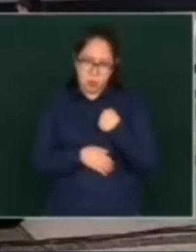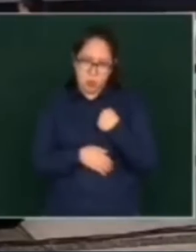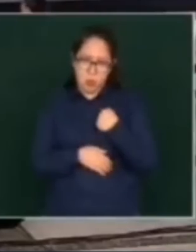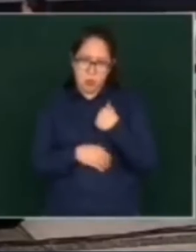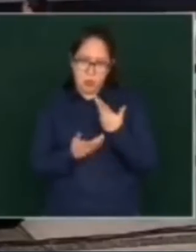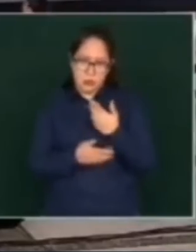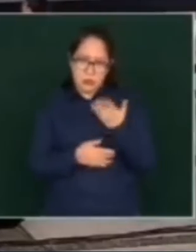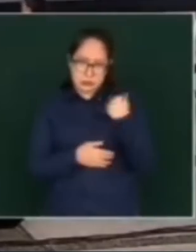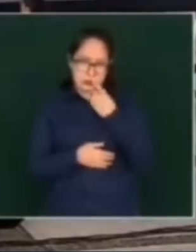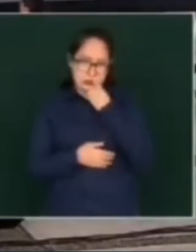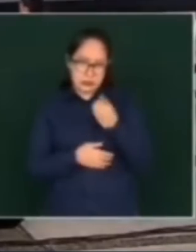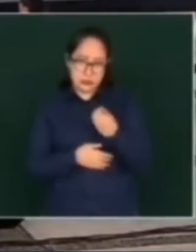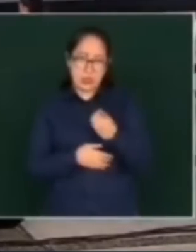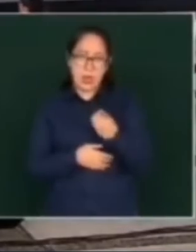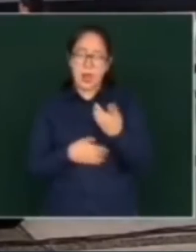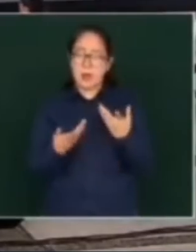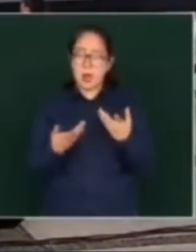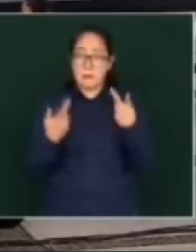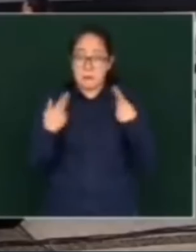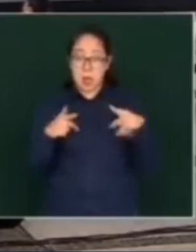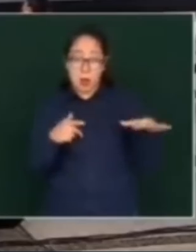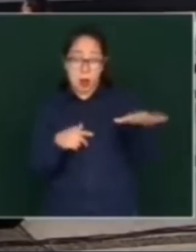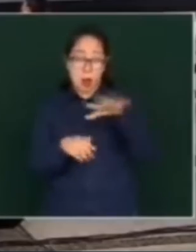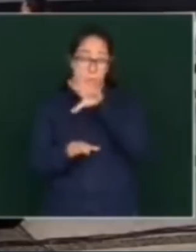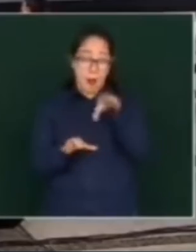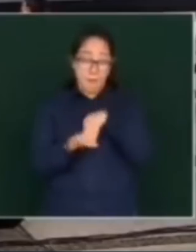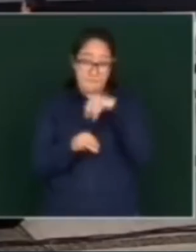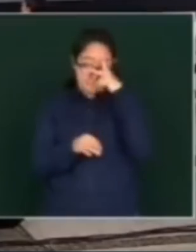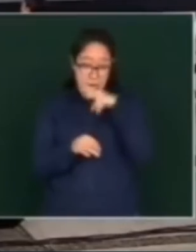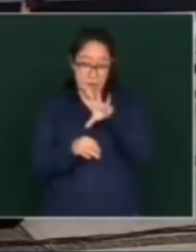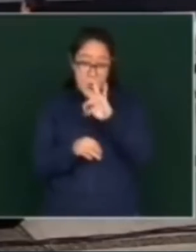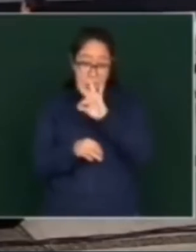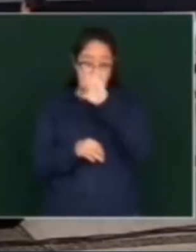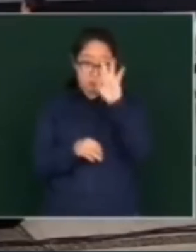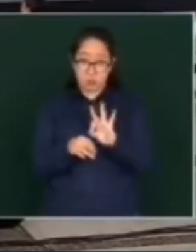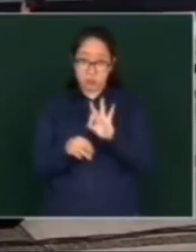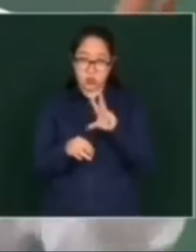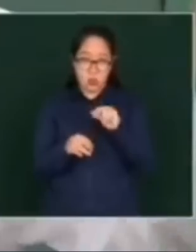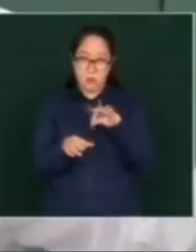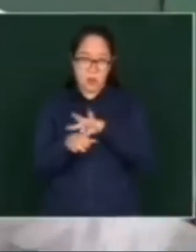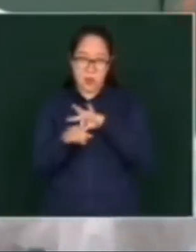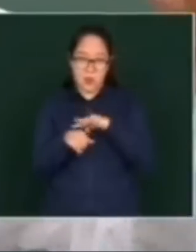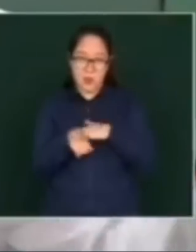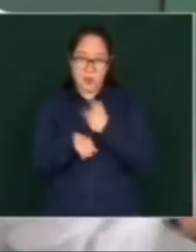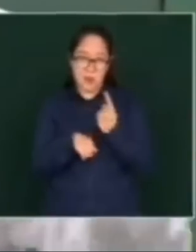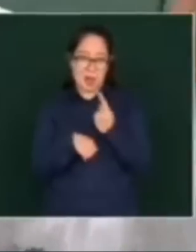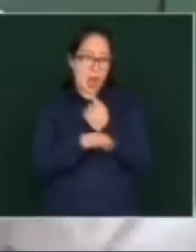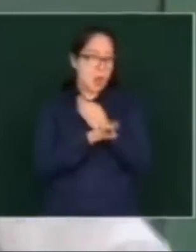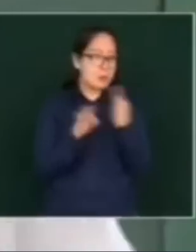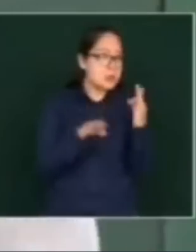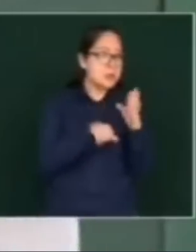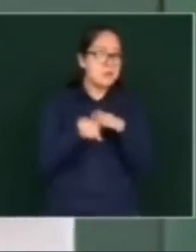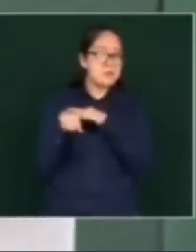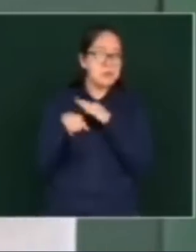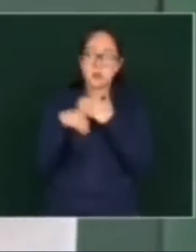llegue al 40% de la votación, porque si no hay difusión y no